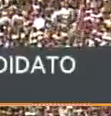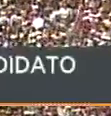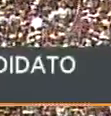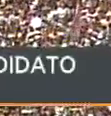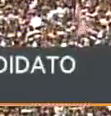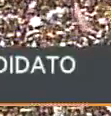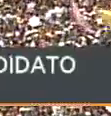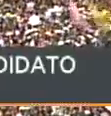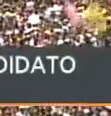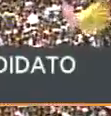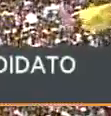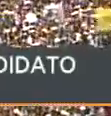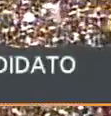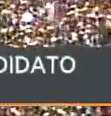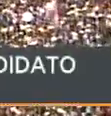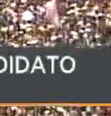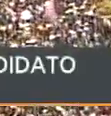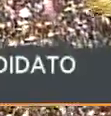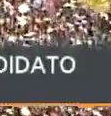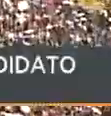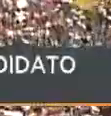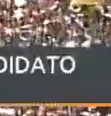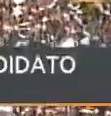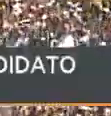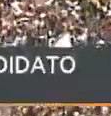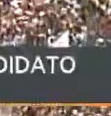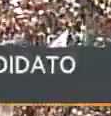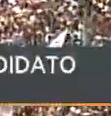¿Dónde está la juventud de Guayana?